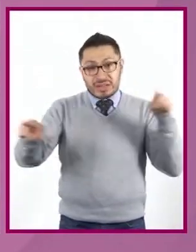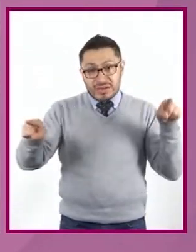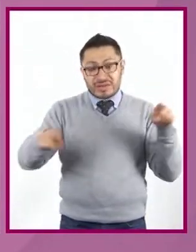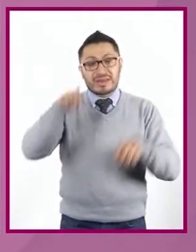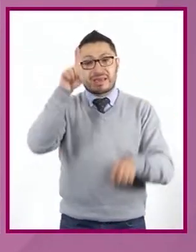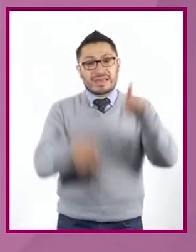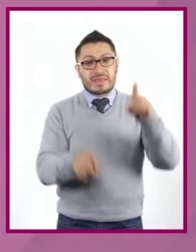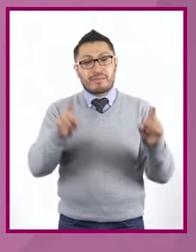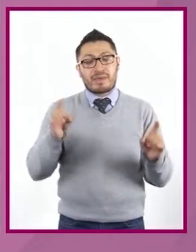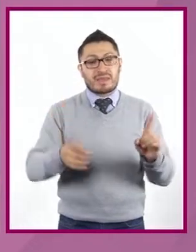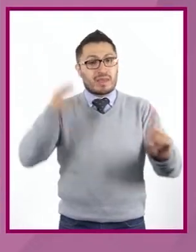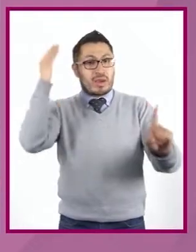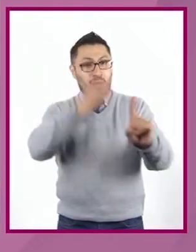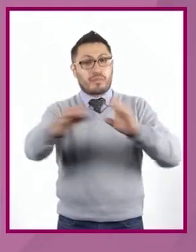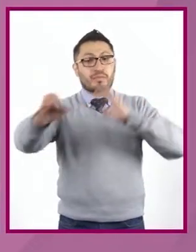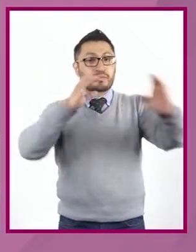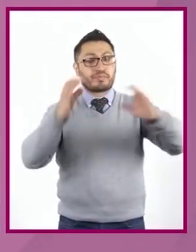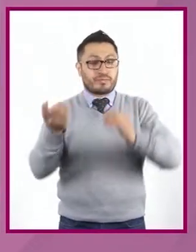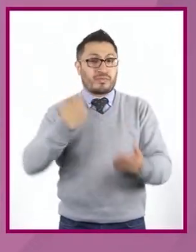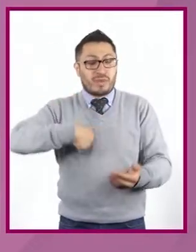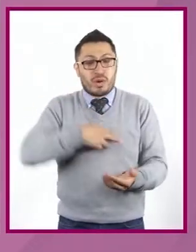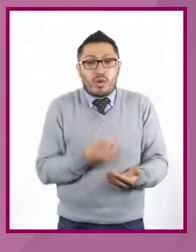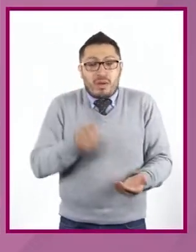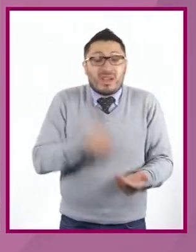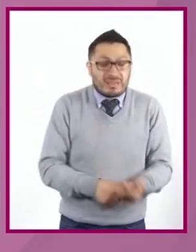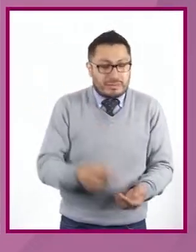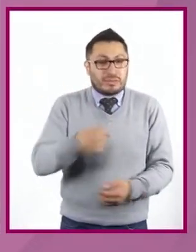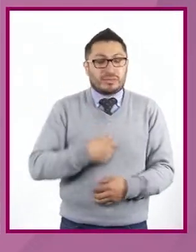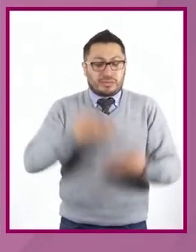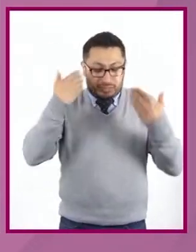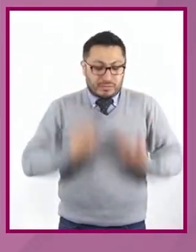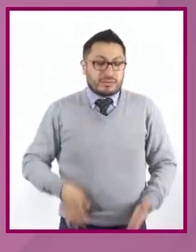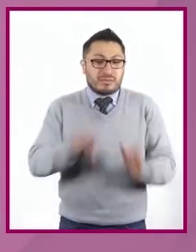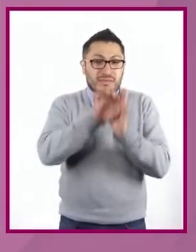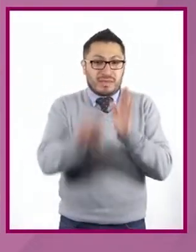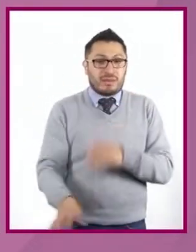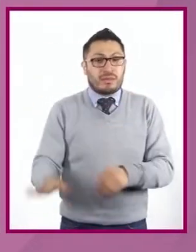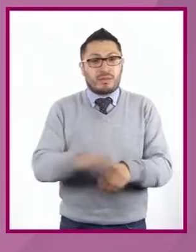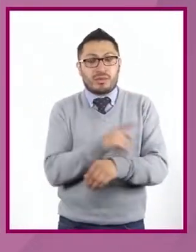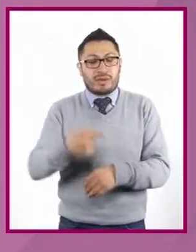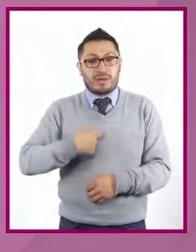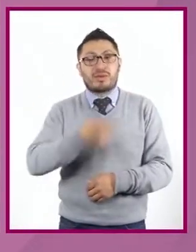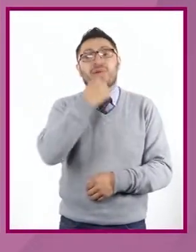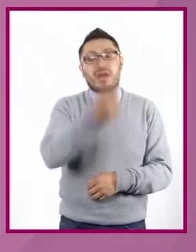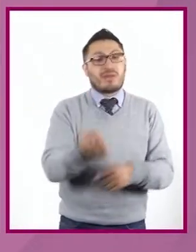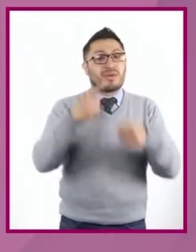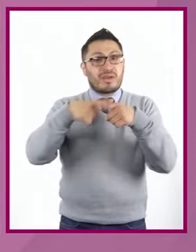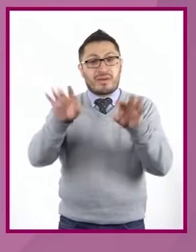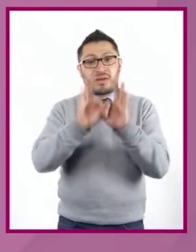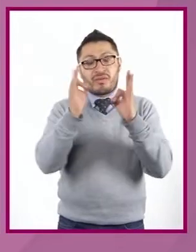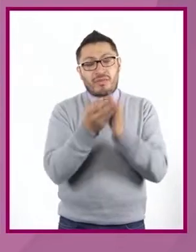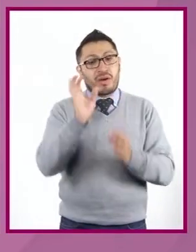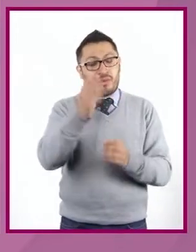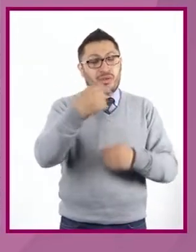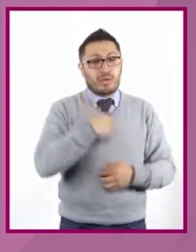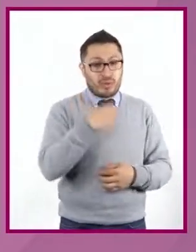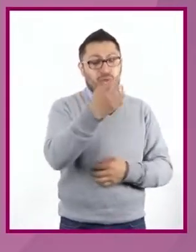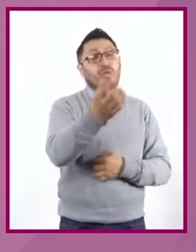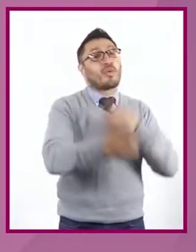que nos encontremos. Yo mismo soy un tremendo ejemplo porque aquí les hablo en forma diferente de cuando estoy en el terreno de